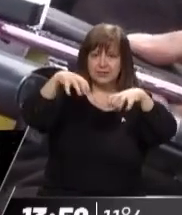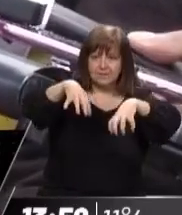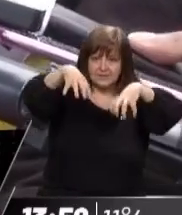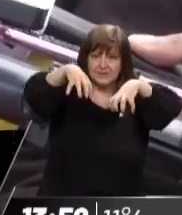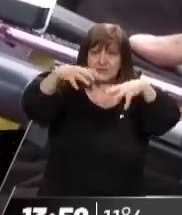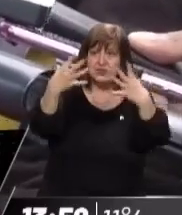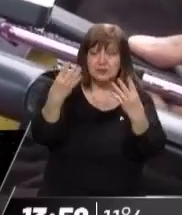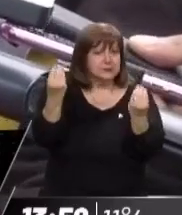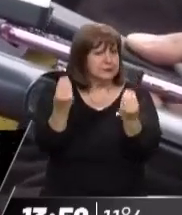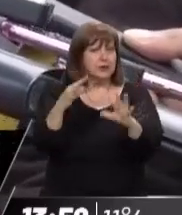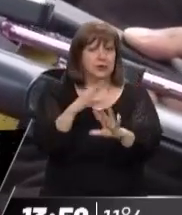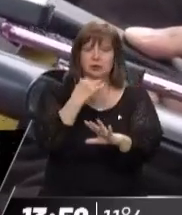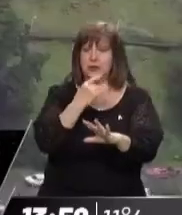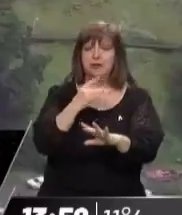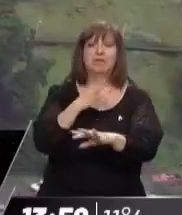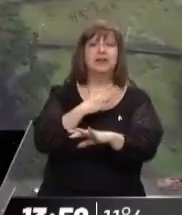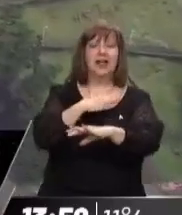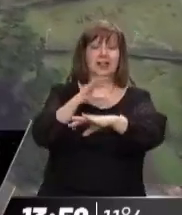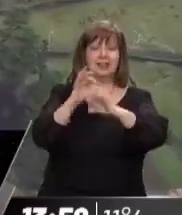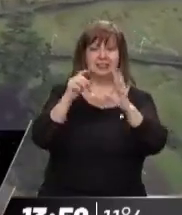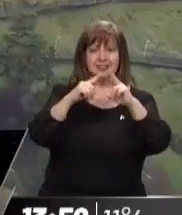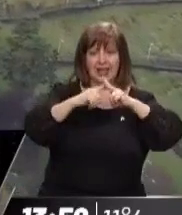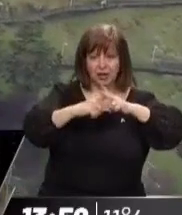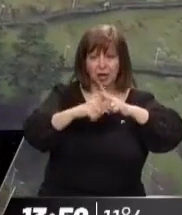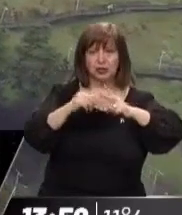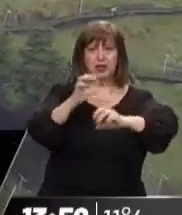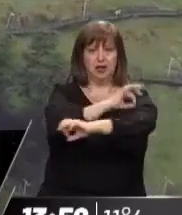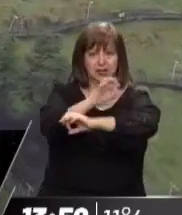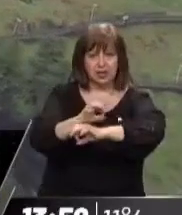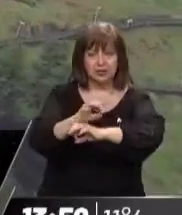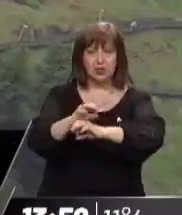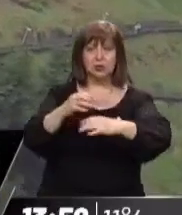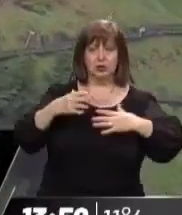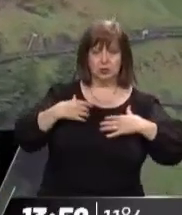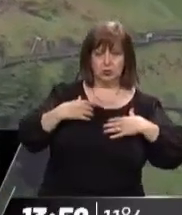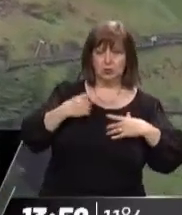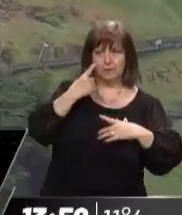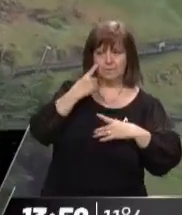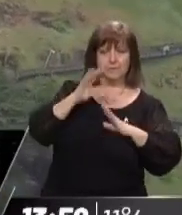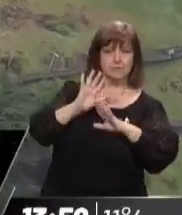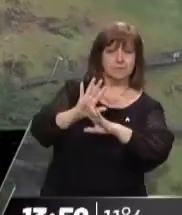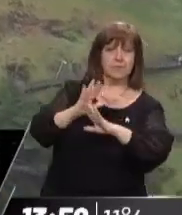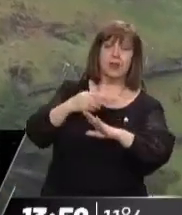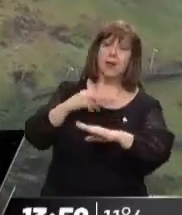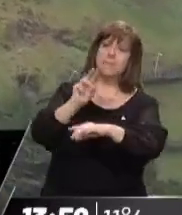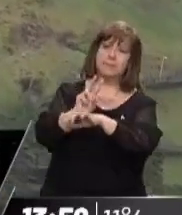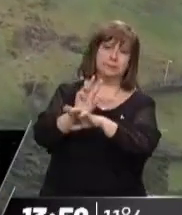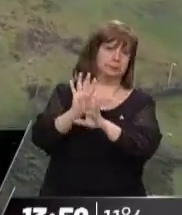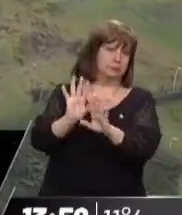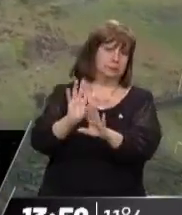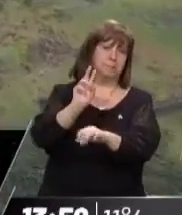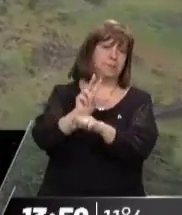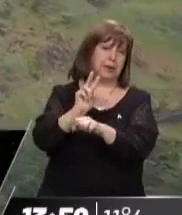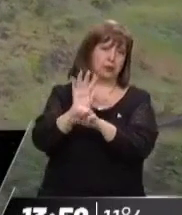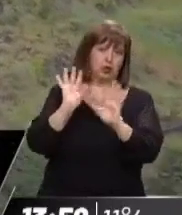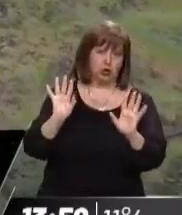eso es algo que tienen que definir técnicamente pero de todas maneras nosotros como organismos derecho público nos tenemos que regir por el principio